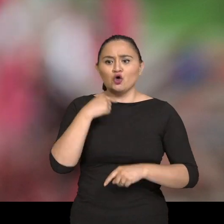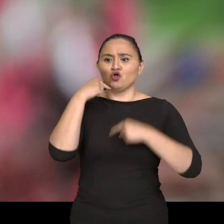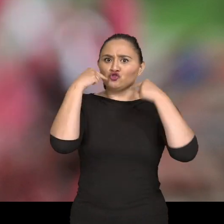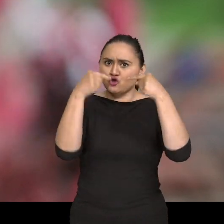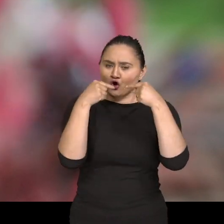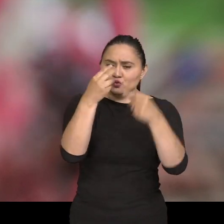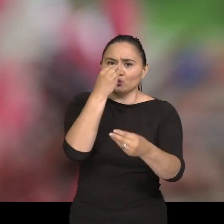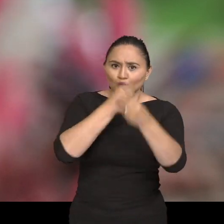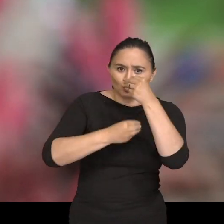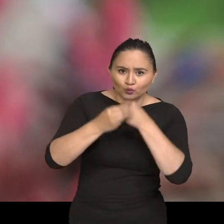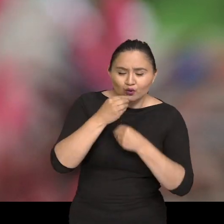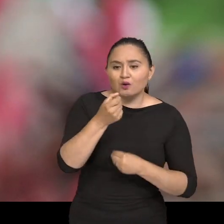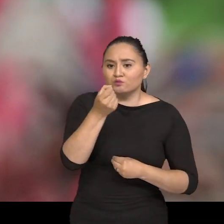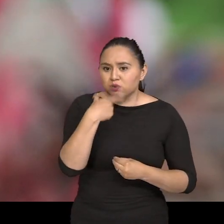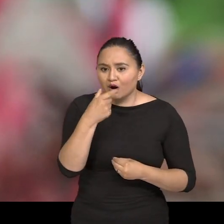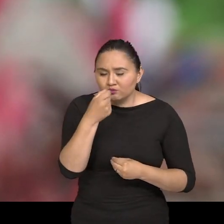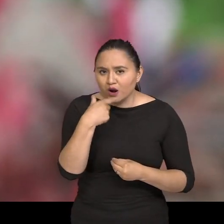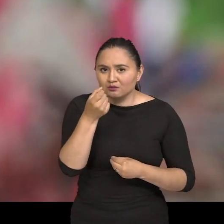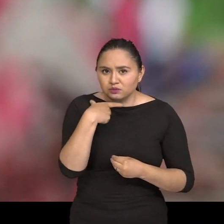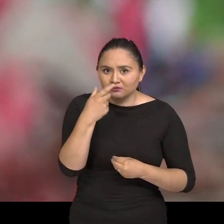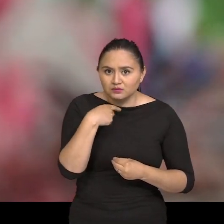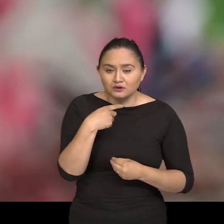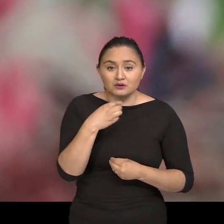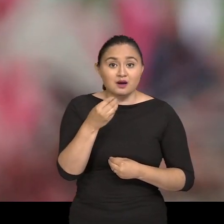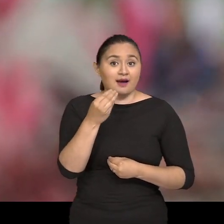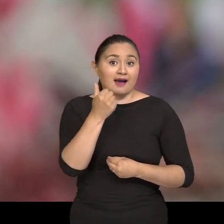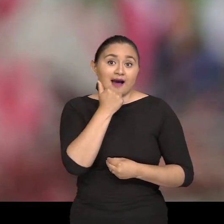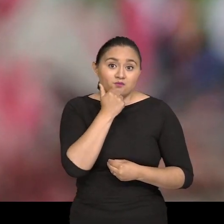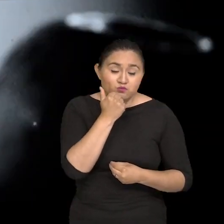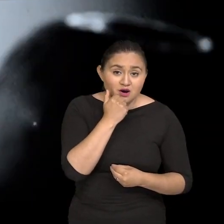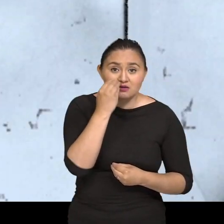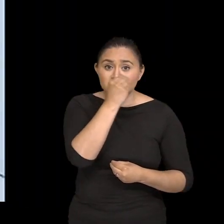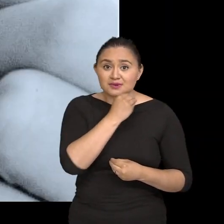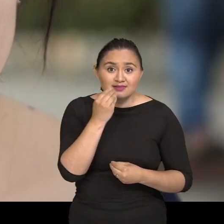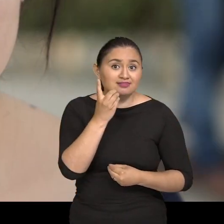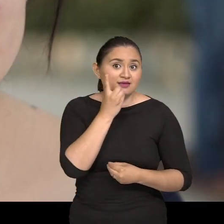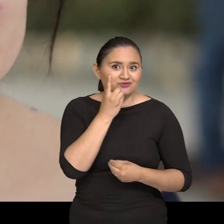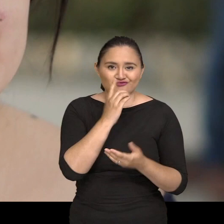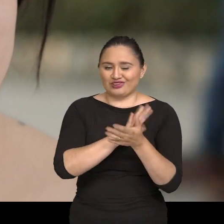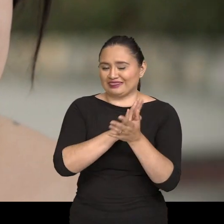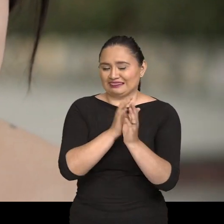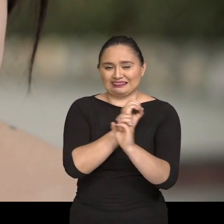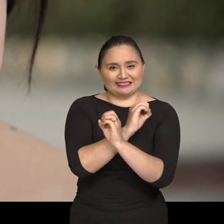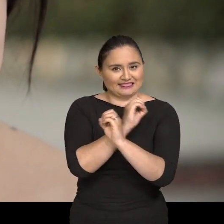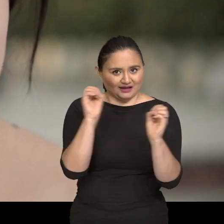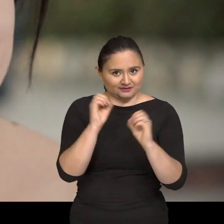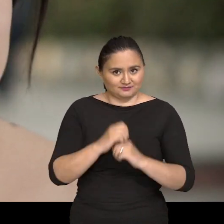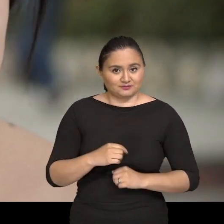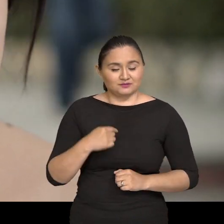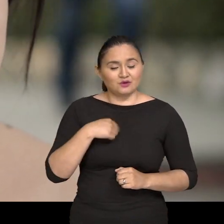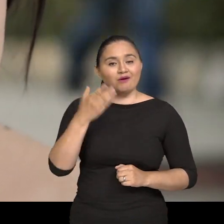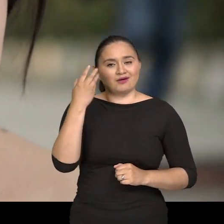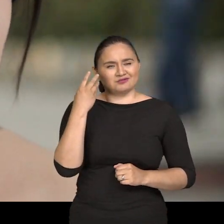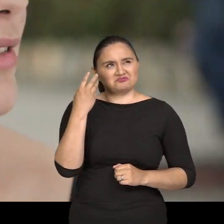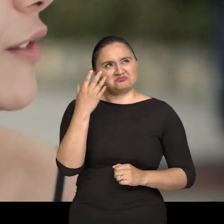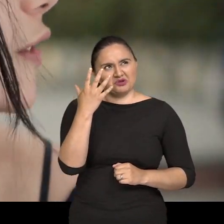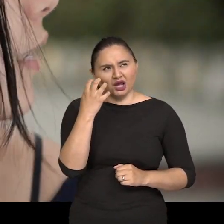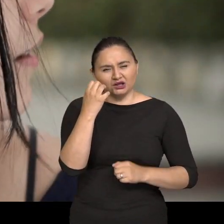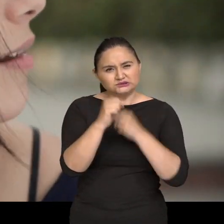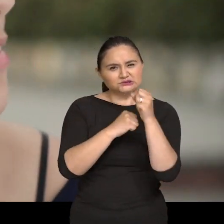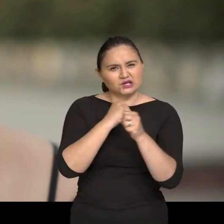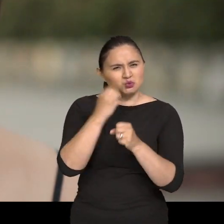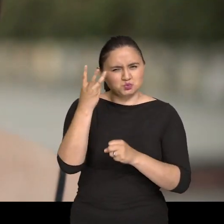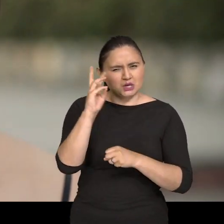no almorzaban o merendaba no desayunaba cuando tenía 10 años 15-16